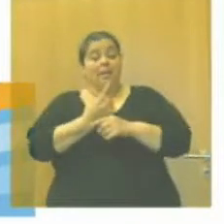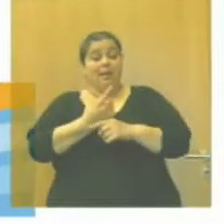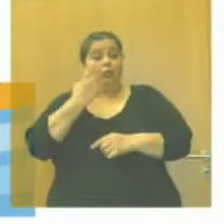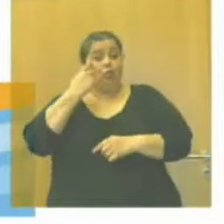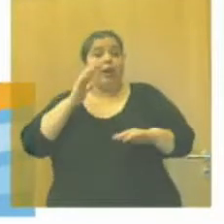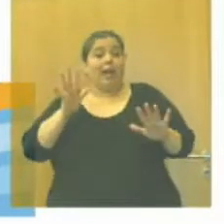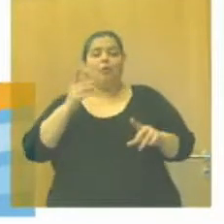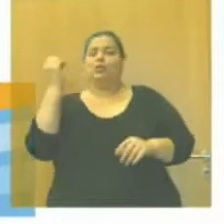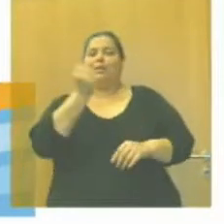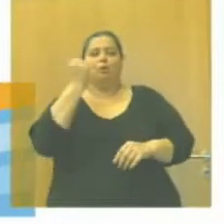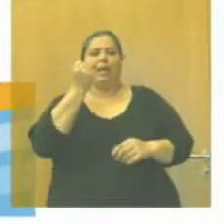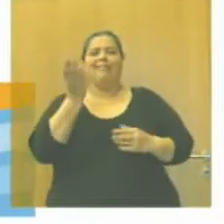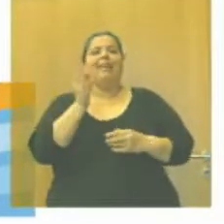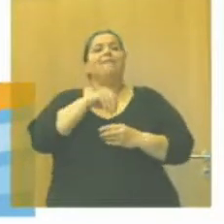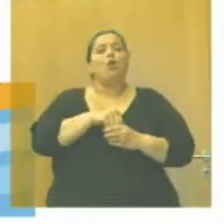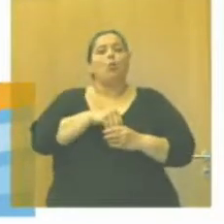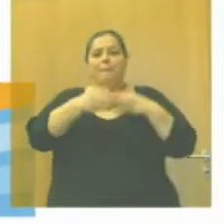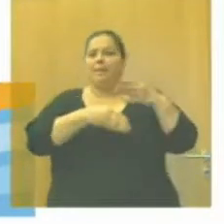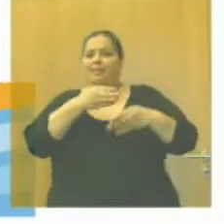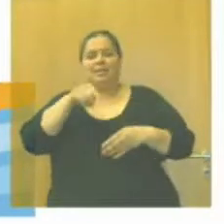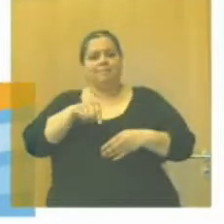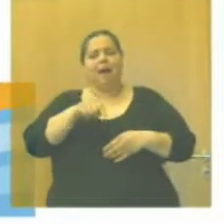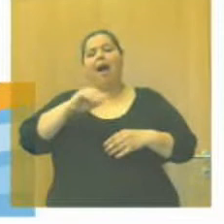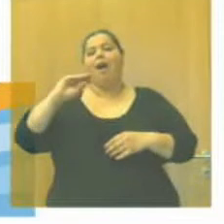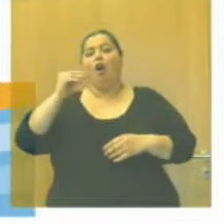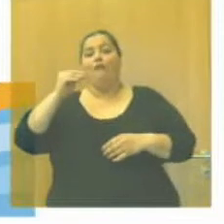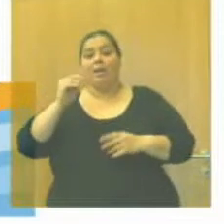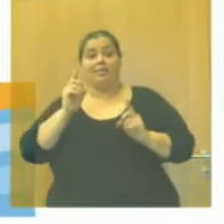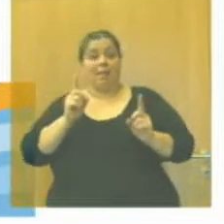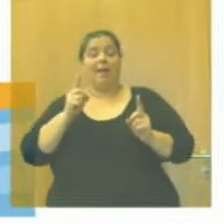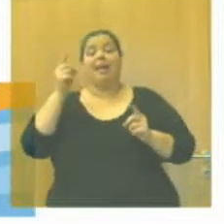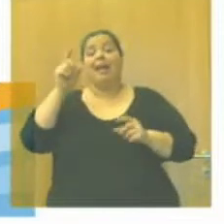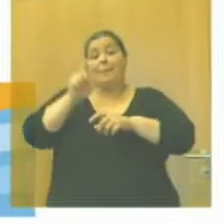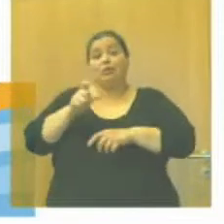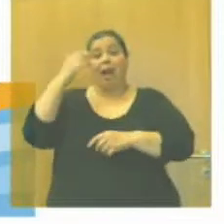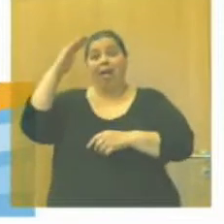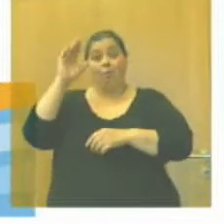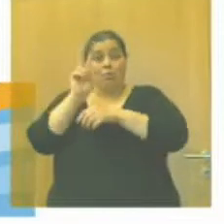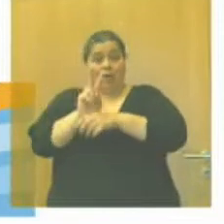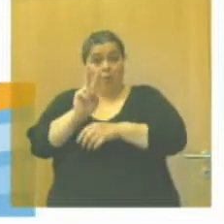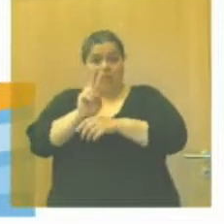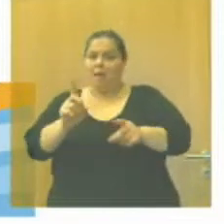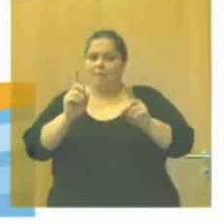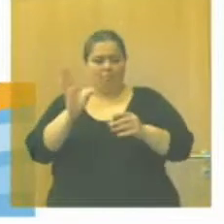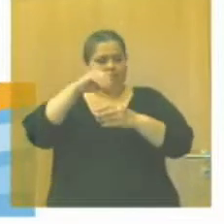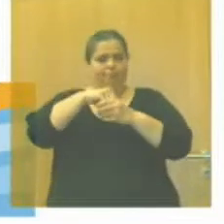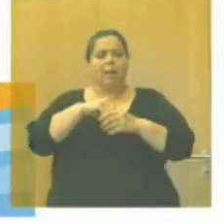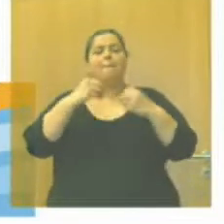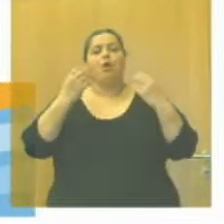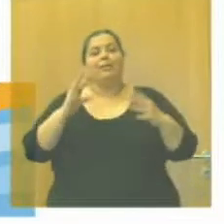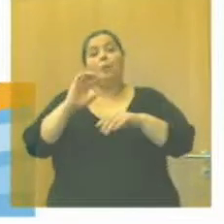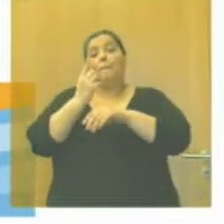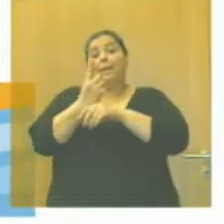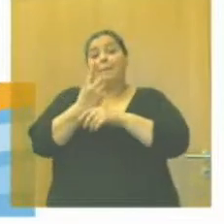importante involucrar a los adolescentes y los cuidadores. Por eso, cuando estábamos haciendo la implementación, la primera